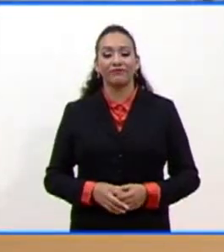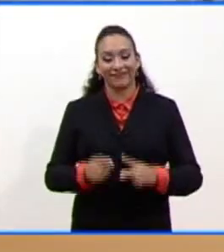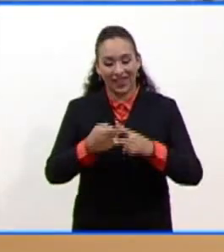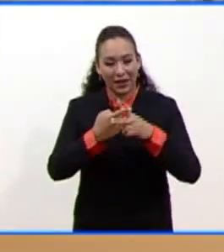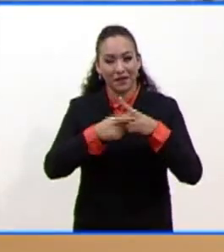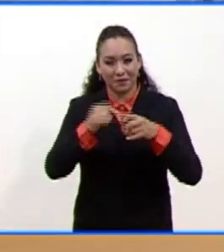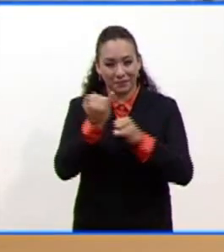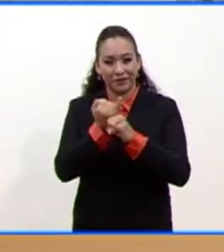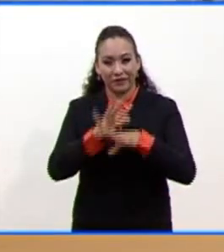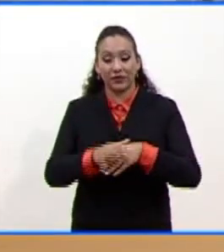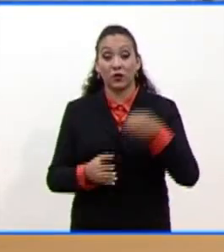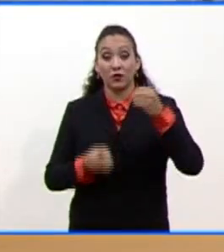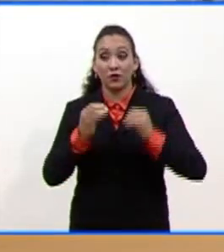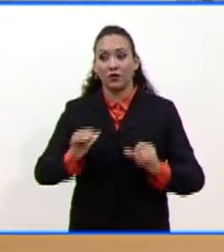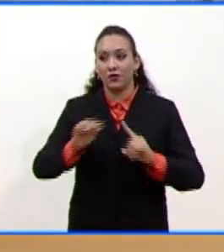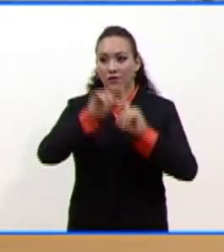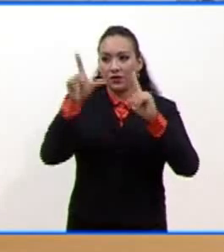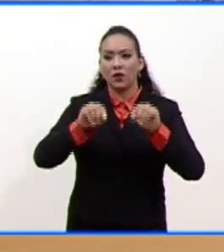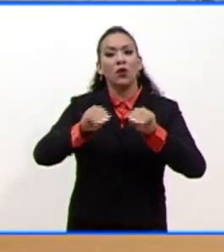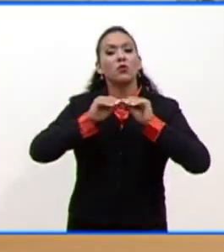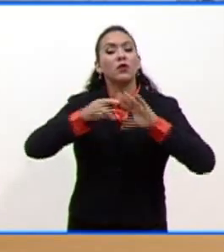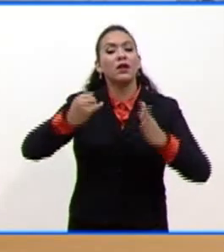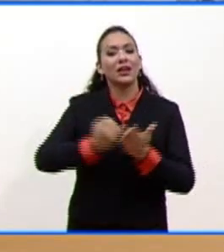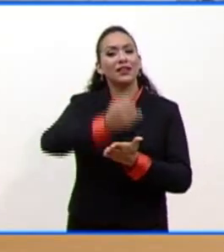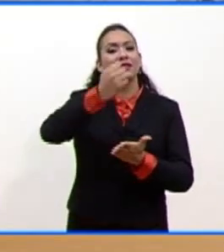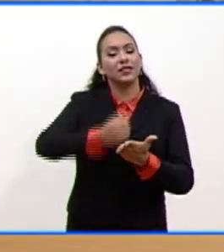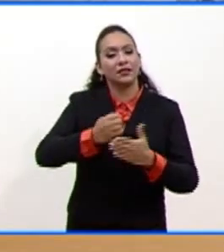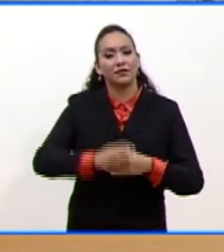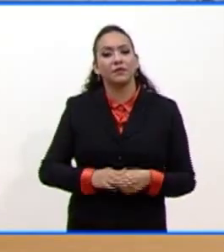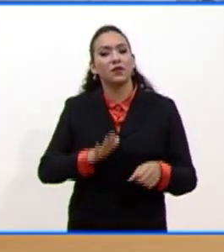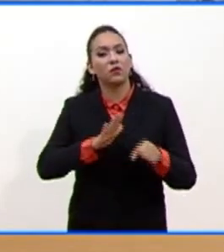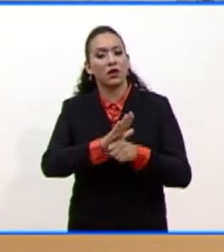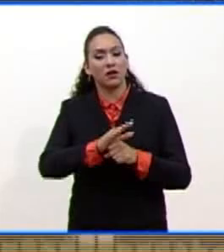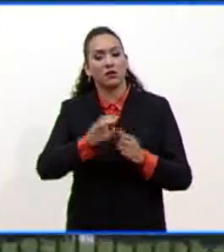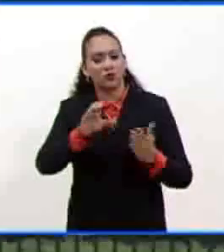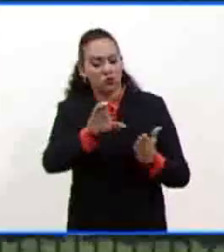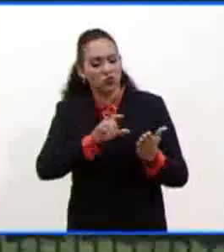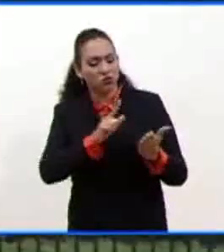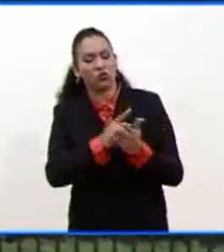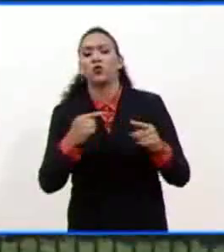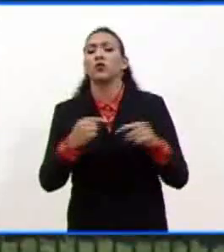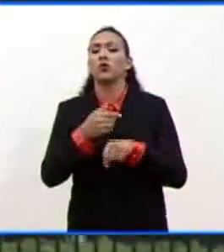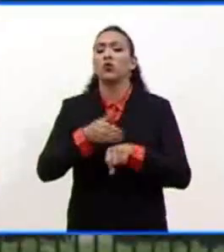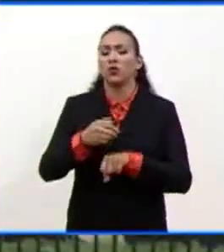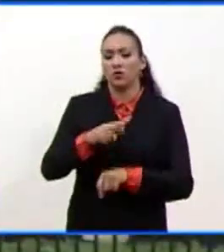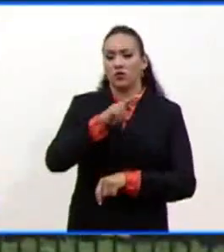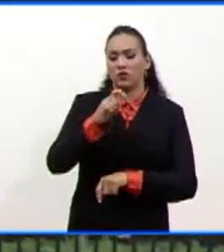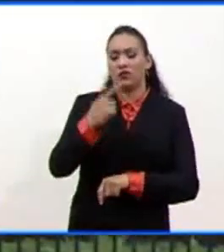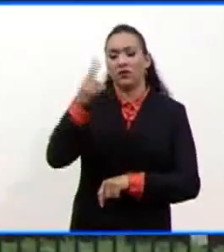Comenzamos con la información. La Suprema Corte publicó la sentencia del Pleno en la controversia constitucional